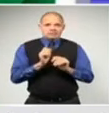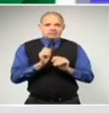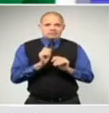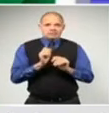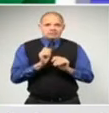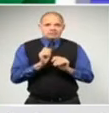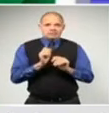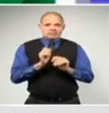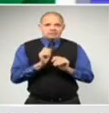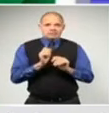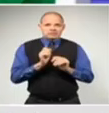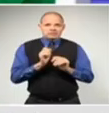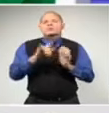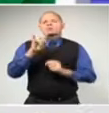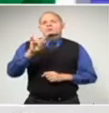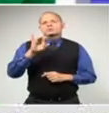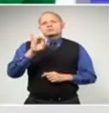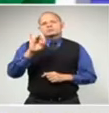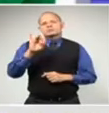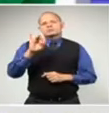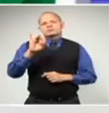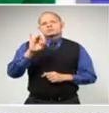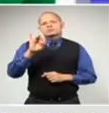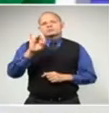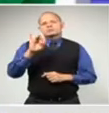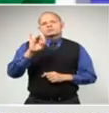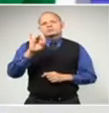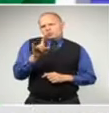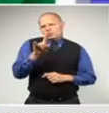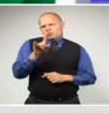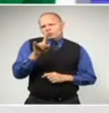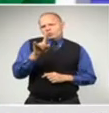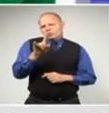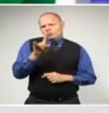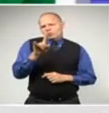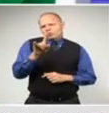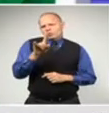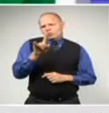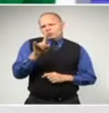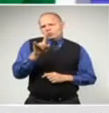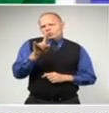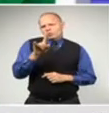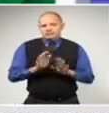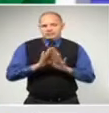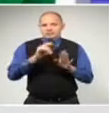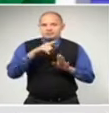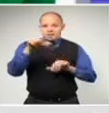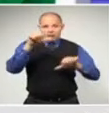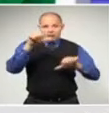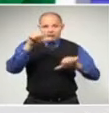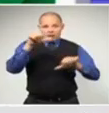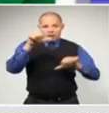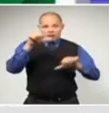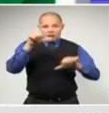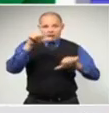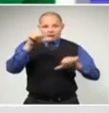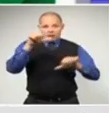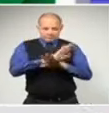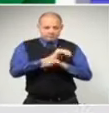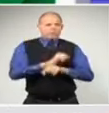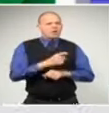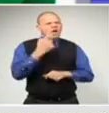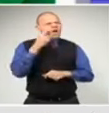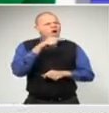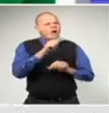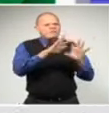20.974 muestras en los 23 laboratorios de biología molecular de nuestro país, y como resultado